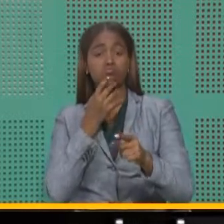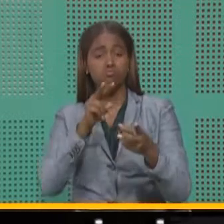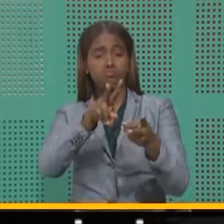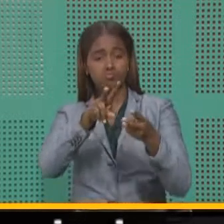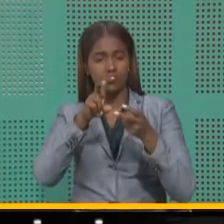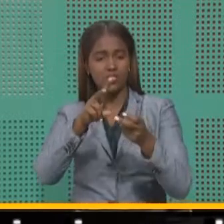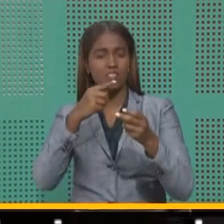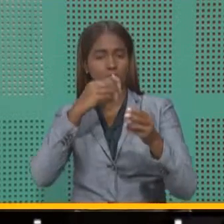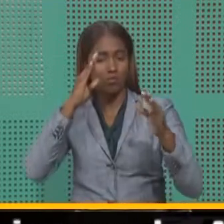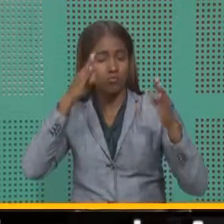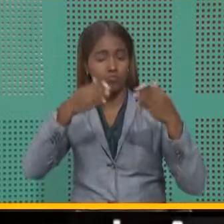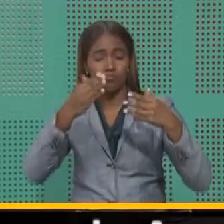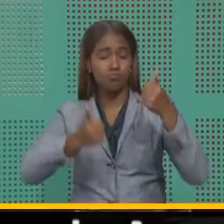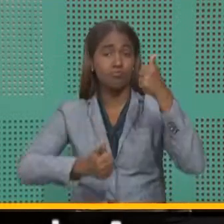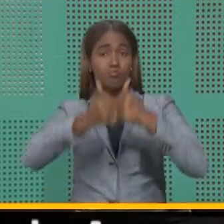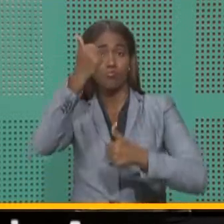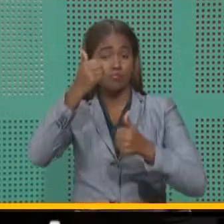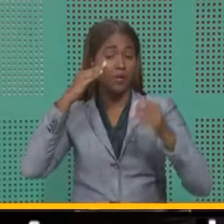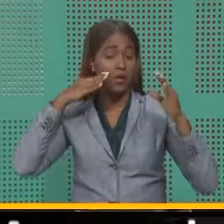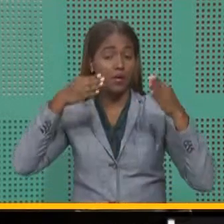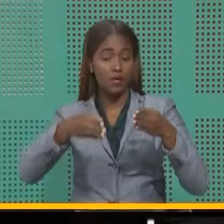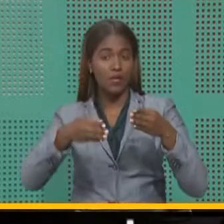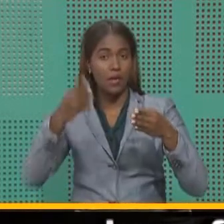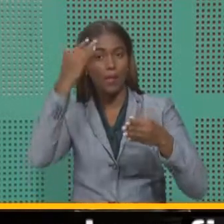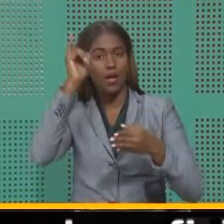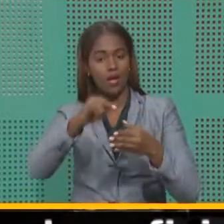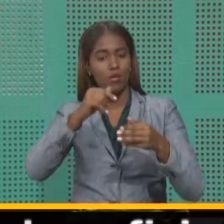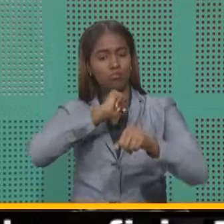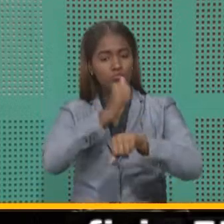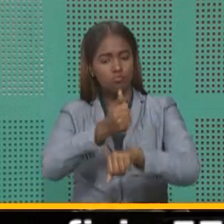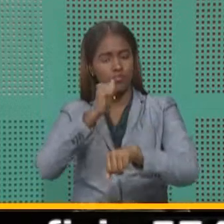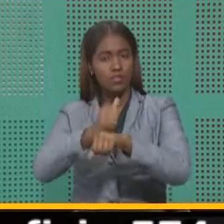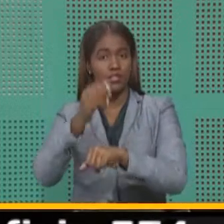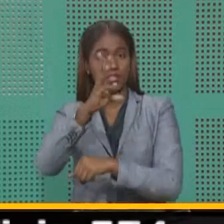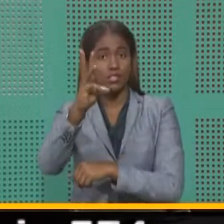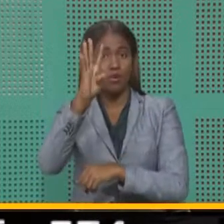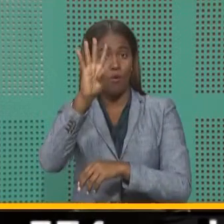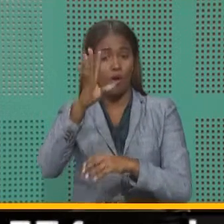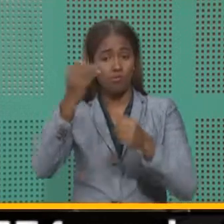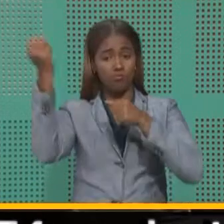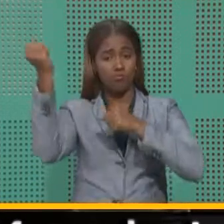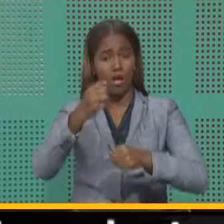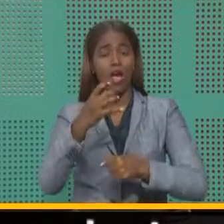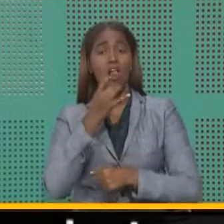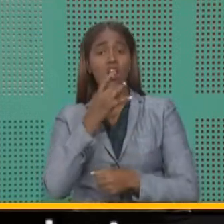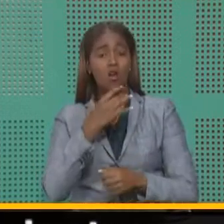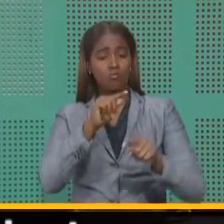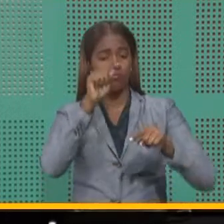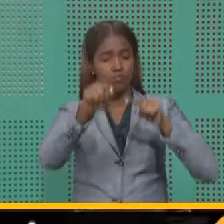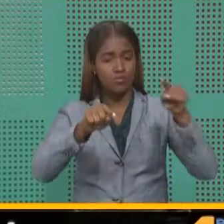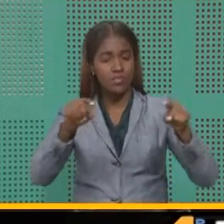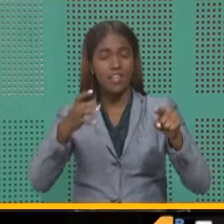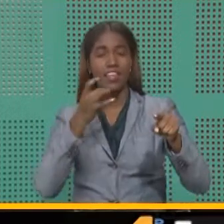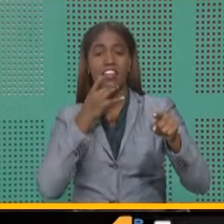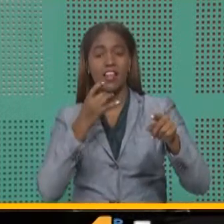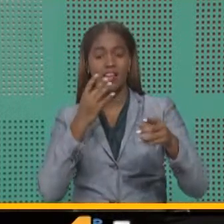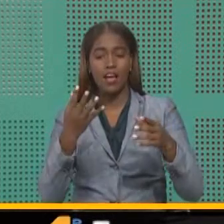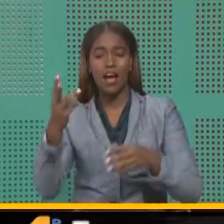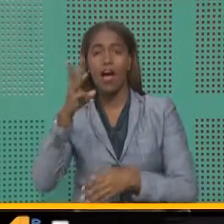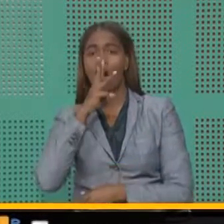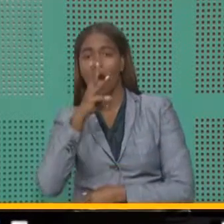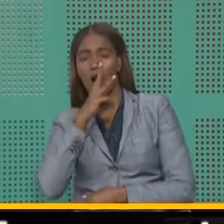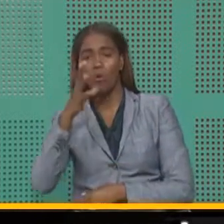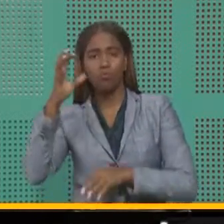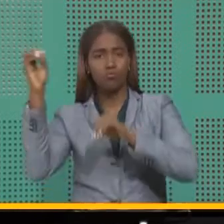prioridad por esto hemos instalado 600 4 megavatios en energía hidráulica solar y